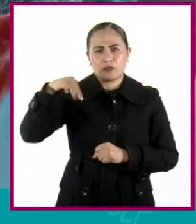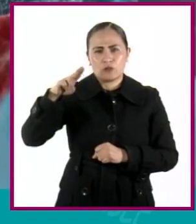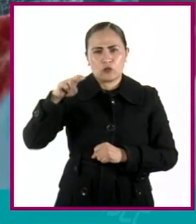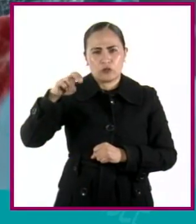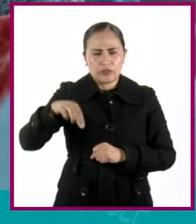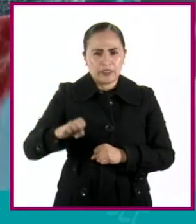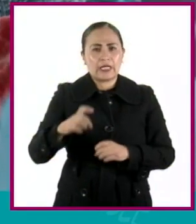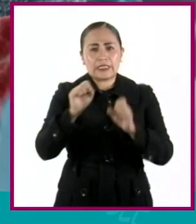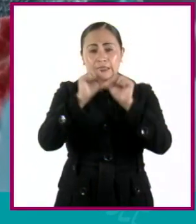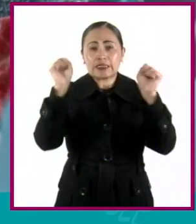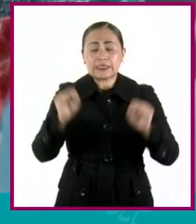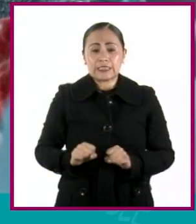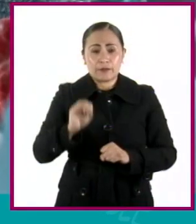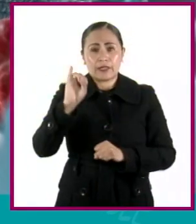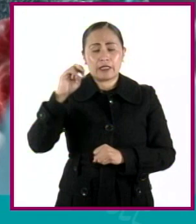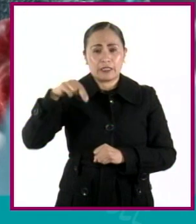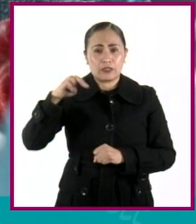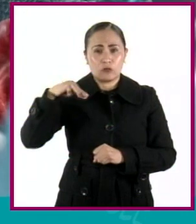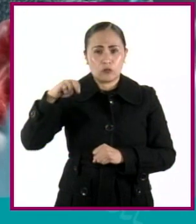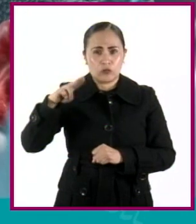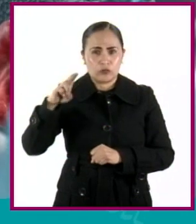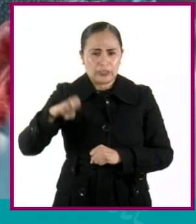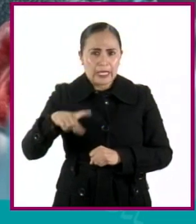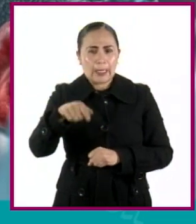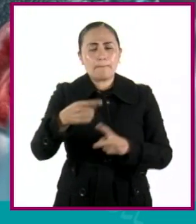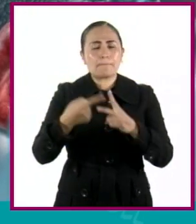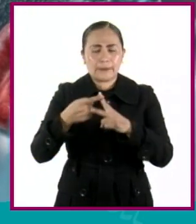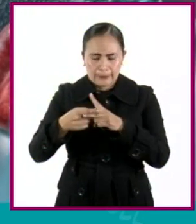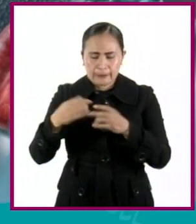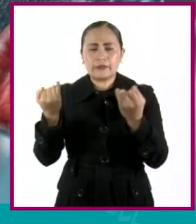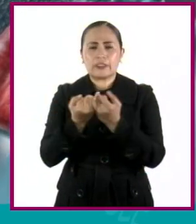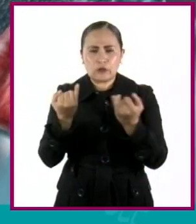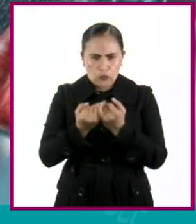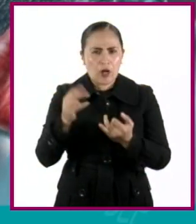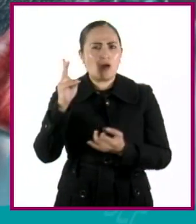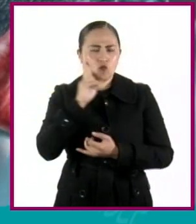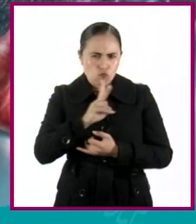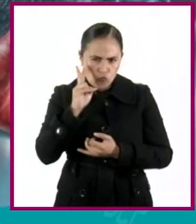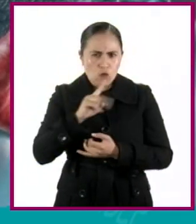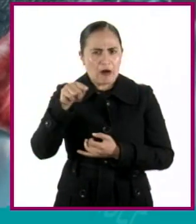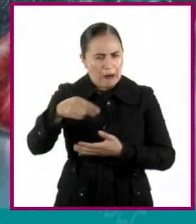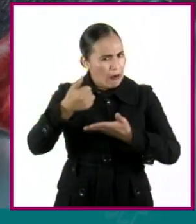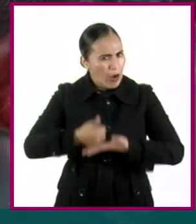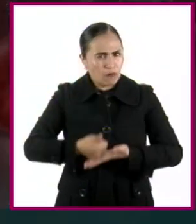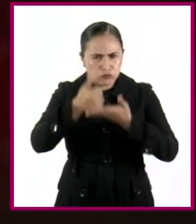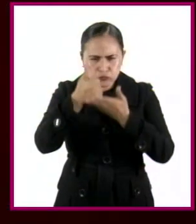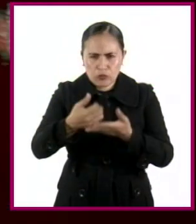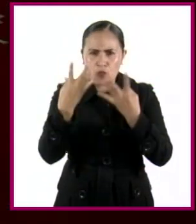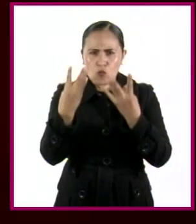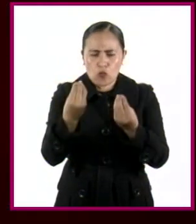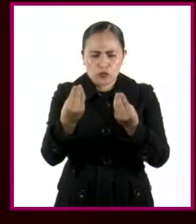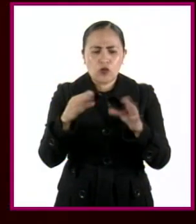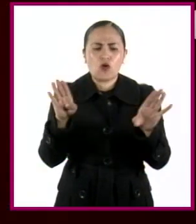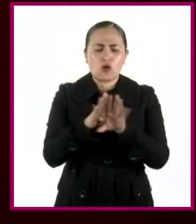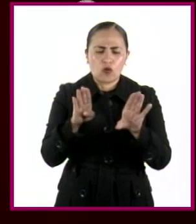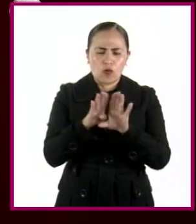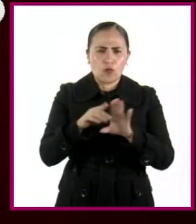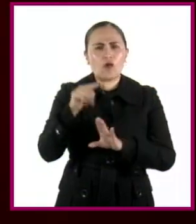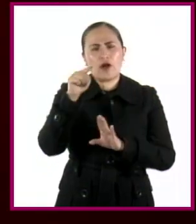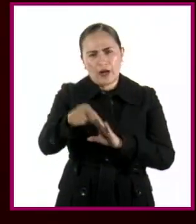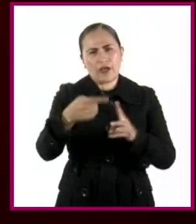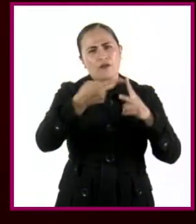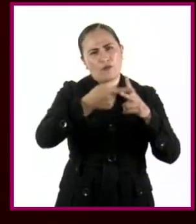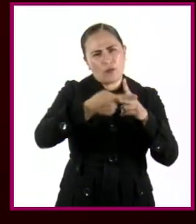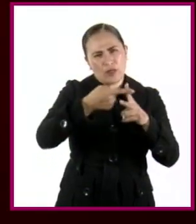El estudio del sistema inmune es un área donde las matemáticas también han demostrado ser muy útiles. Se utilizan modelos matemáticos